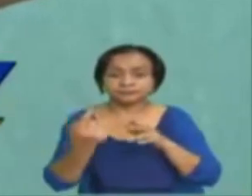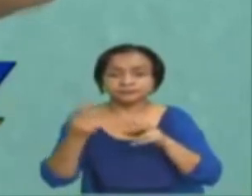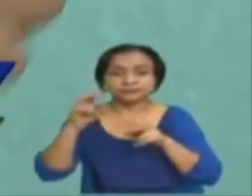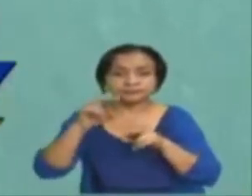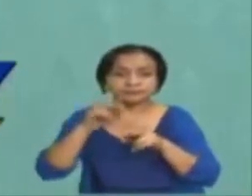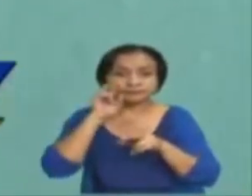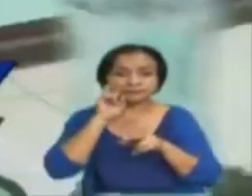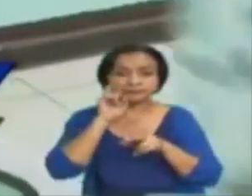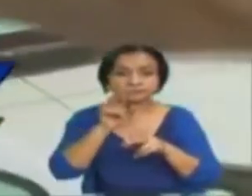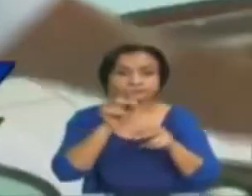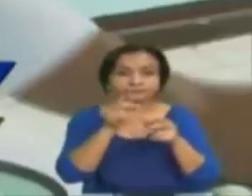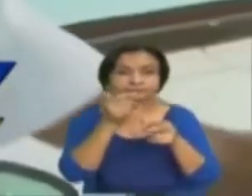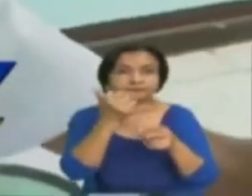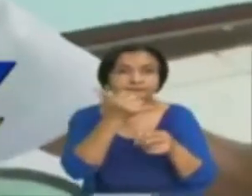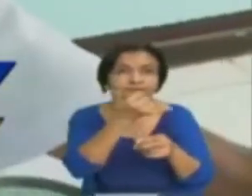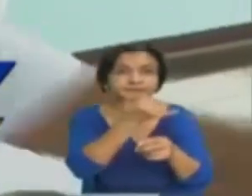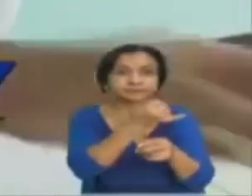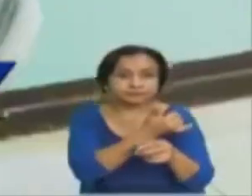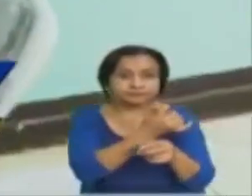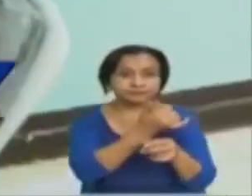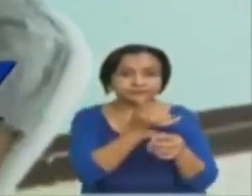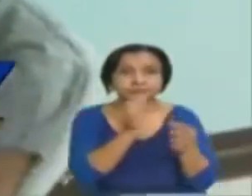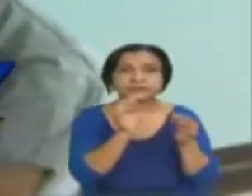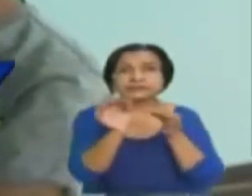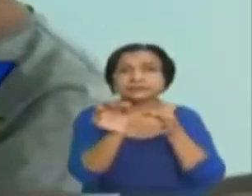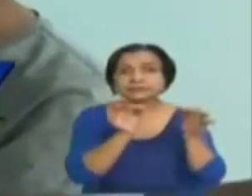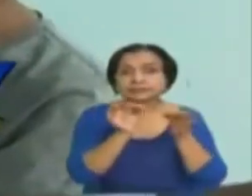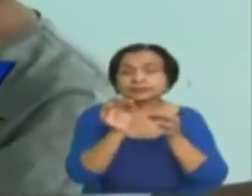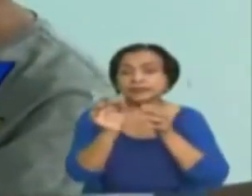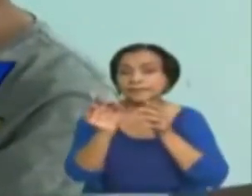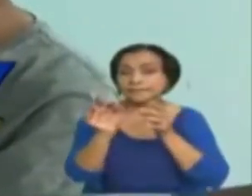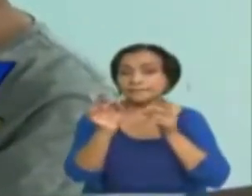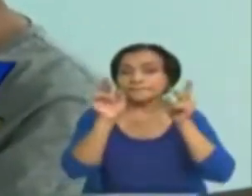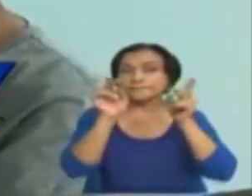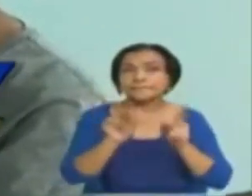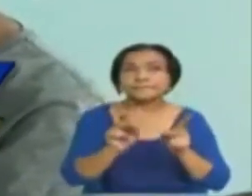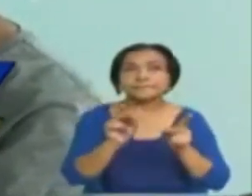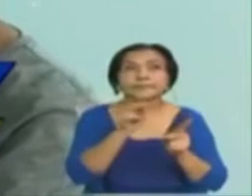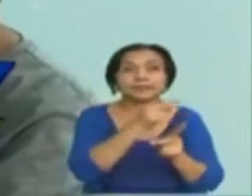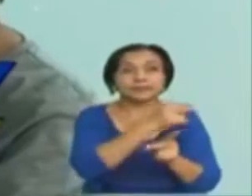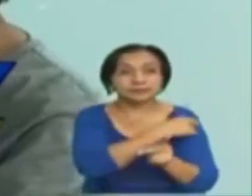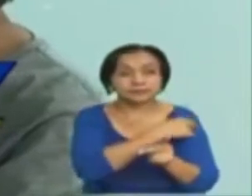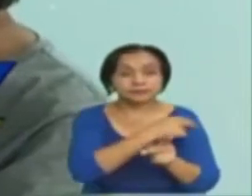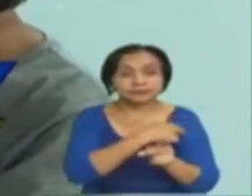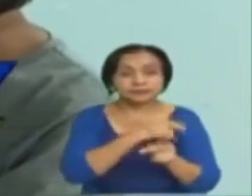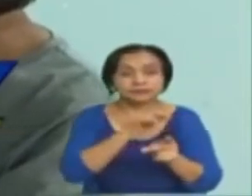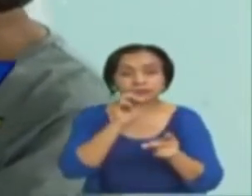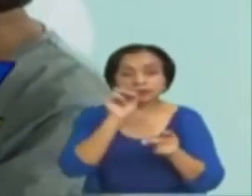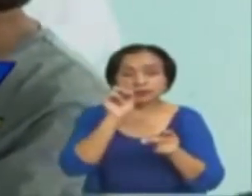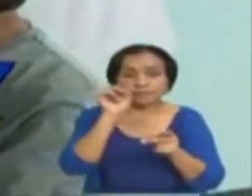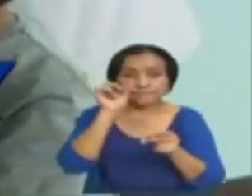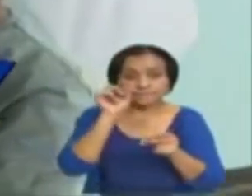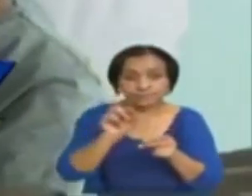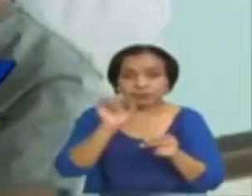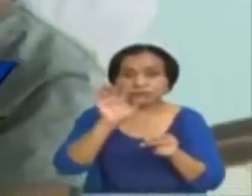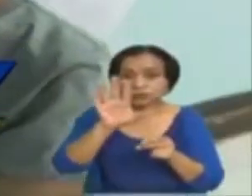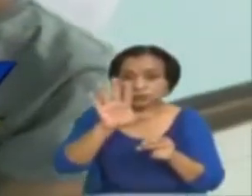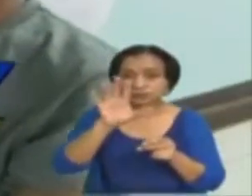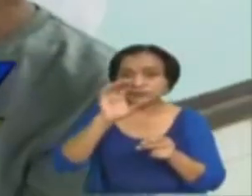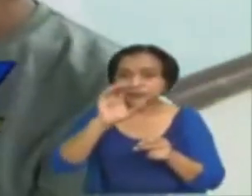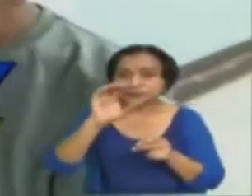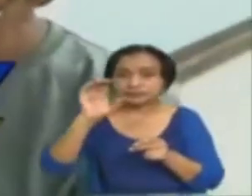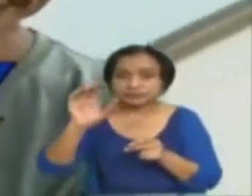estar en la vacunación protectora aquí en Managua, 8 de la mañana, Policlínico Morazán,